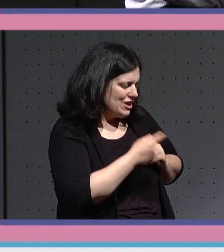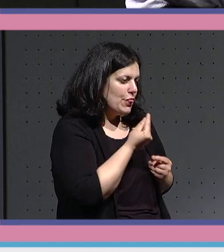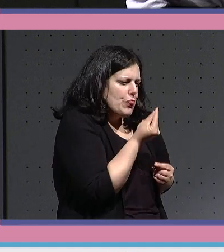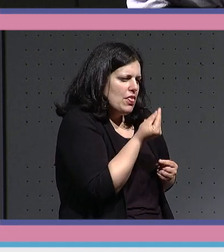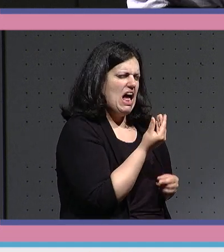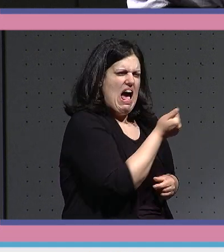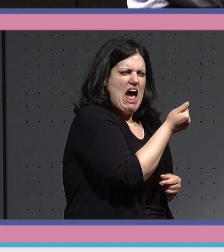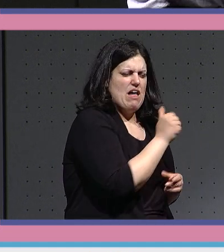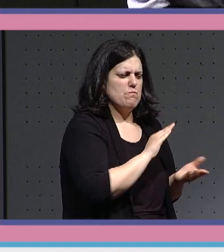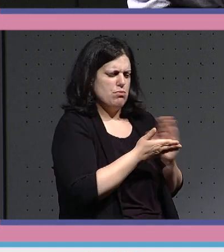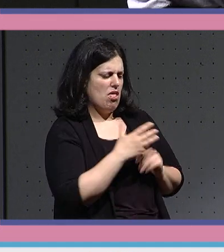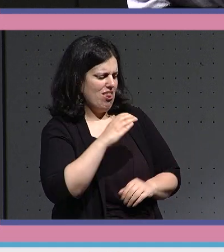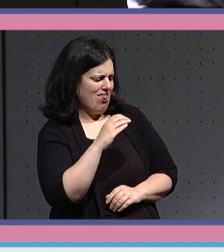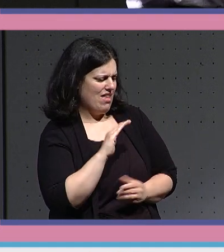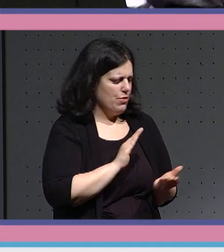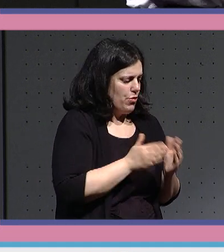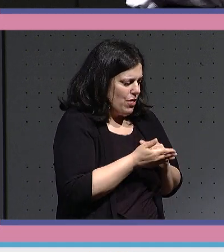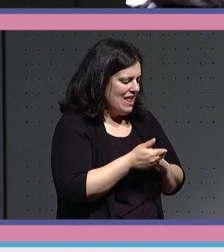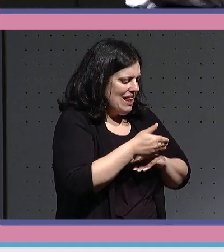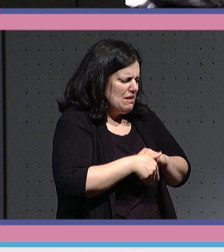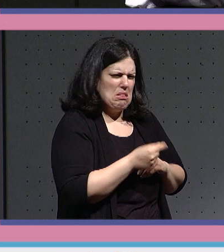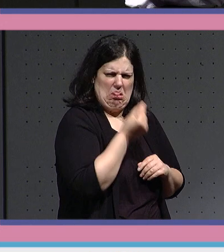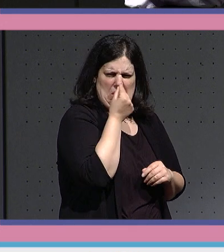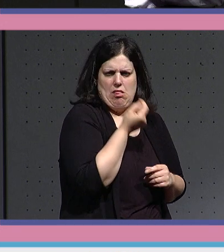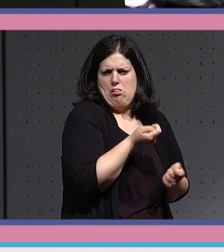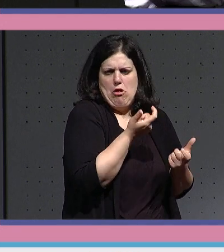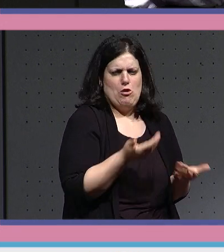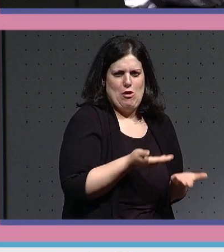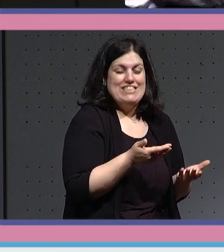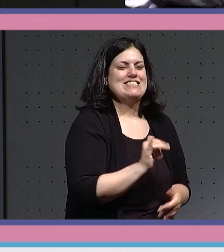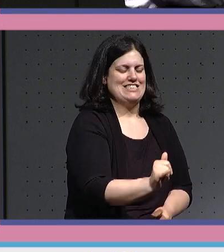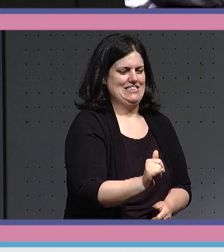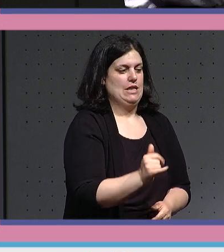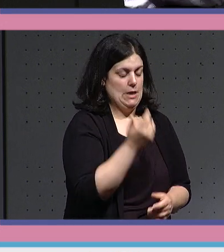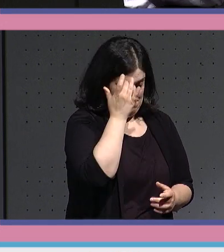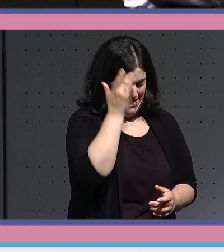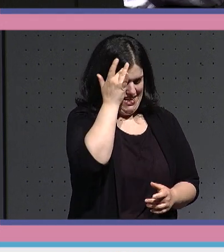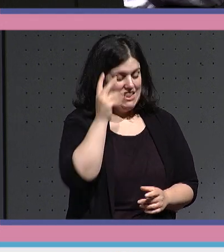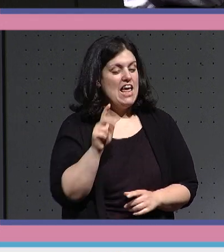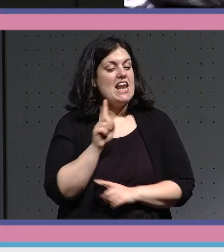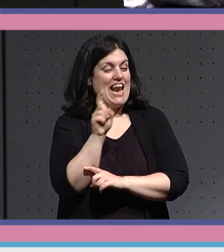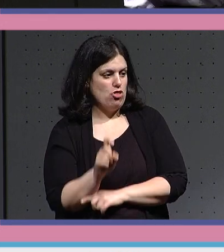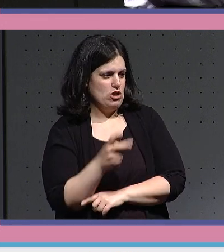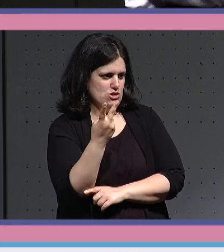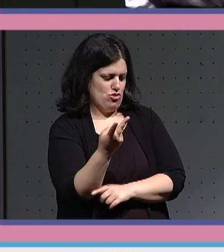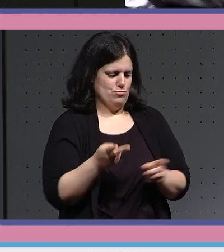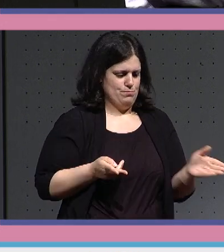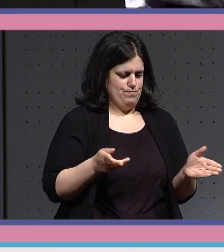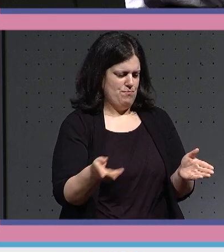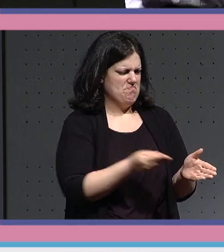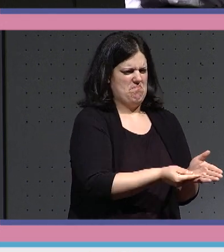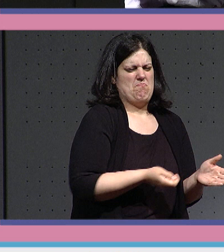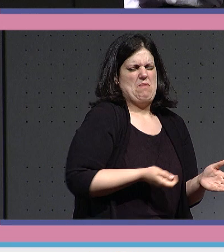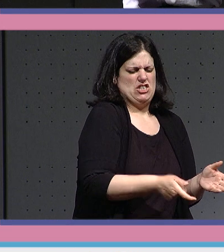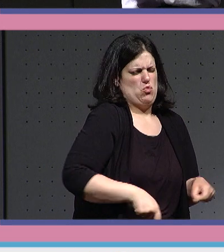cosas. La metilación, si le cambias la alimentación a dos ratones genéticamente idénticos, le cambias la alimentación, a uno le das a comer porquería y